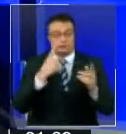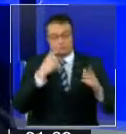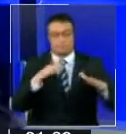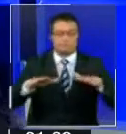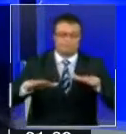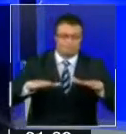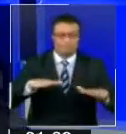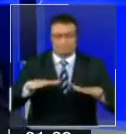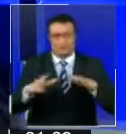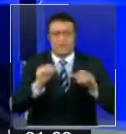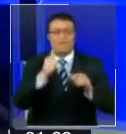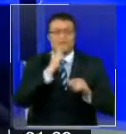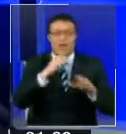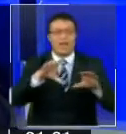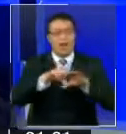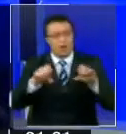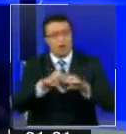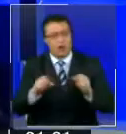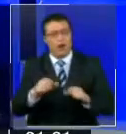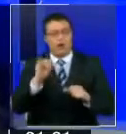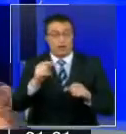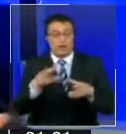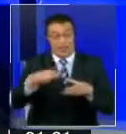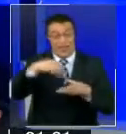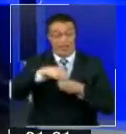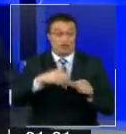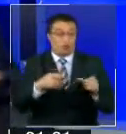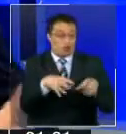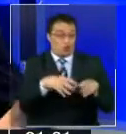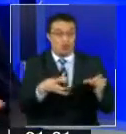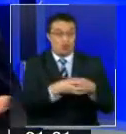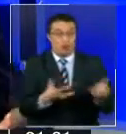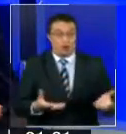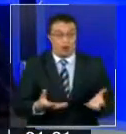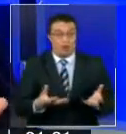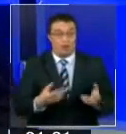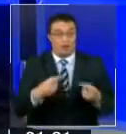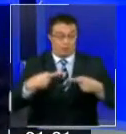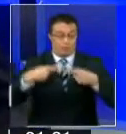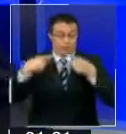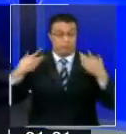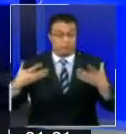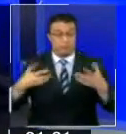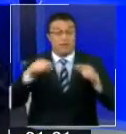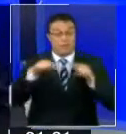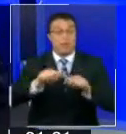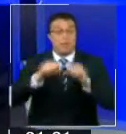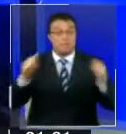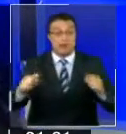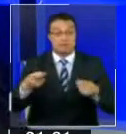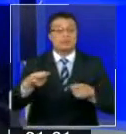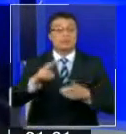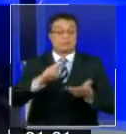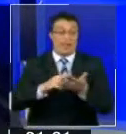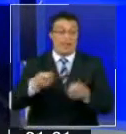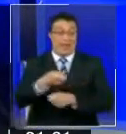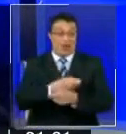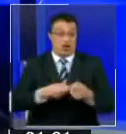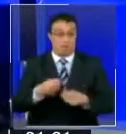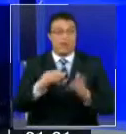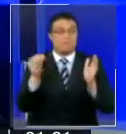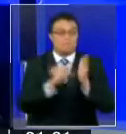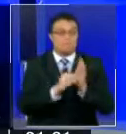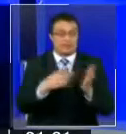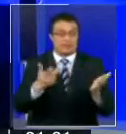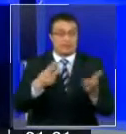ahí debido a la falta de acuerdos, incluso entre su propio sector. Y si a esto se suma una realidad económica que marca un crecimiento solo